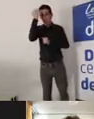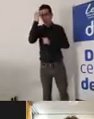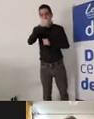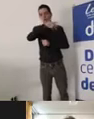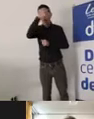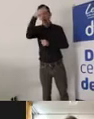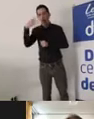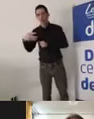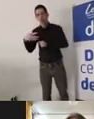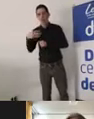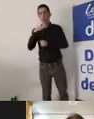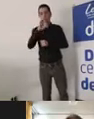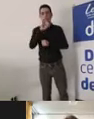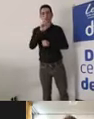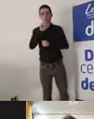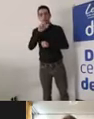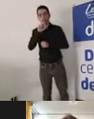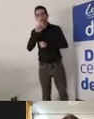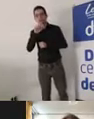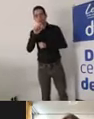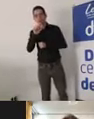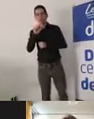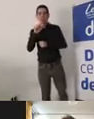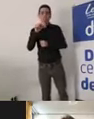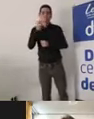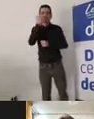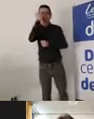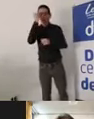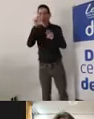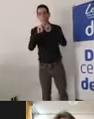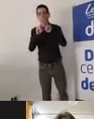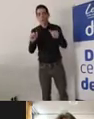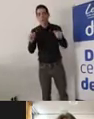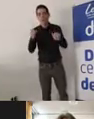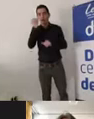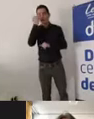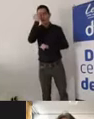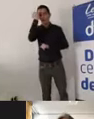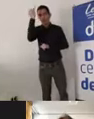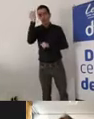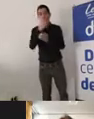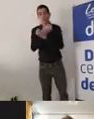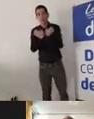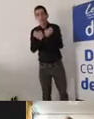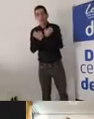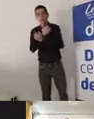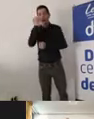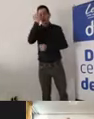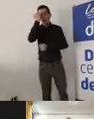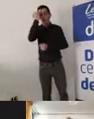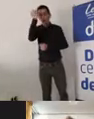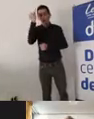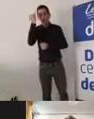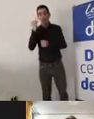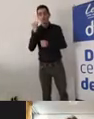de la paz, la causa de la educación, la causa ambiental, la causa de la lucha contra la corrupción, pero porque estas